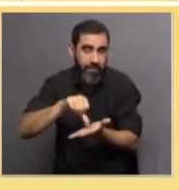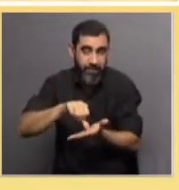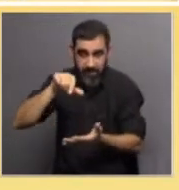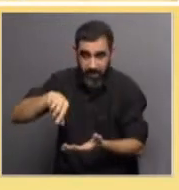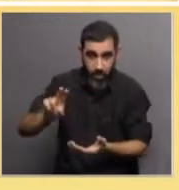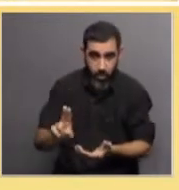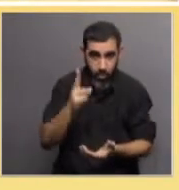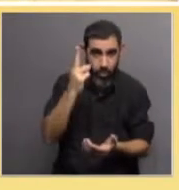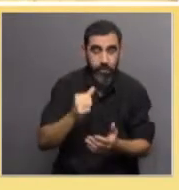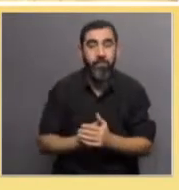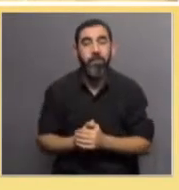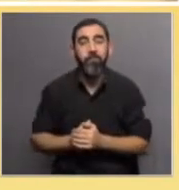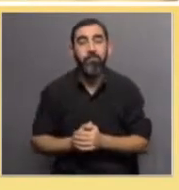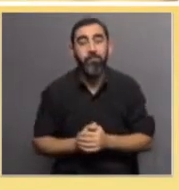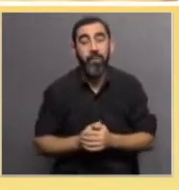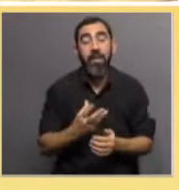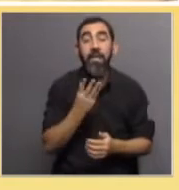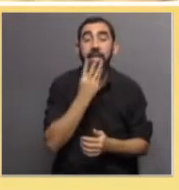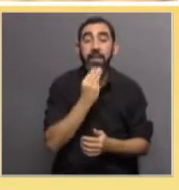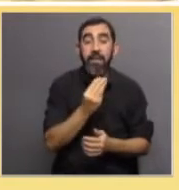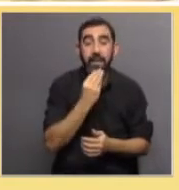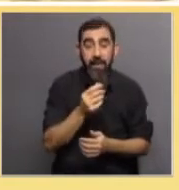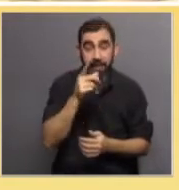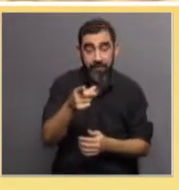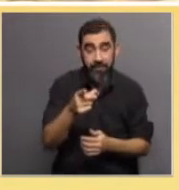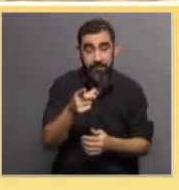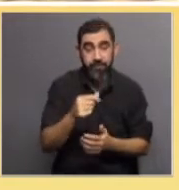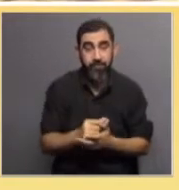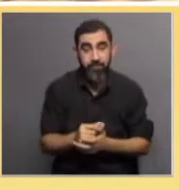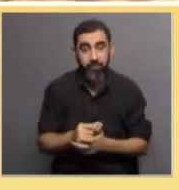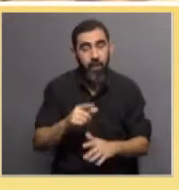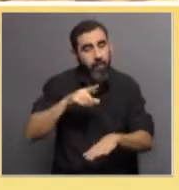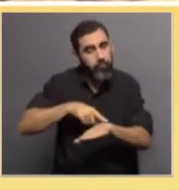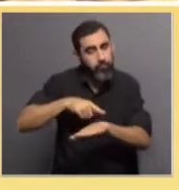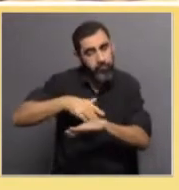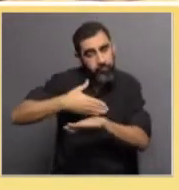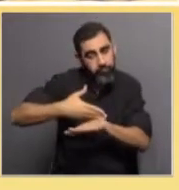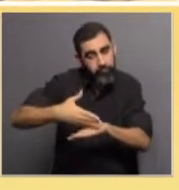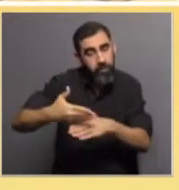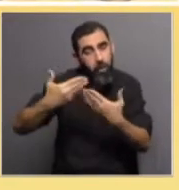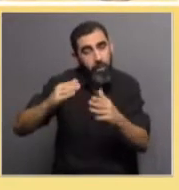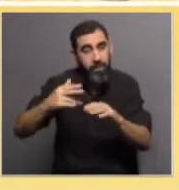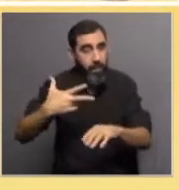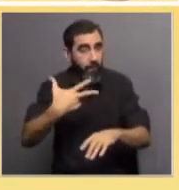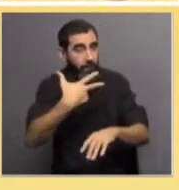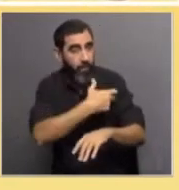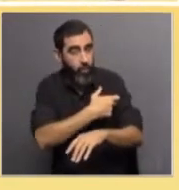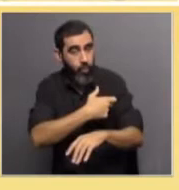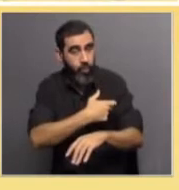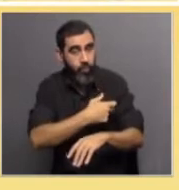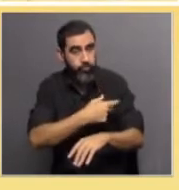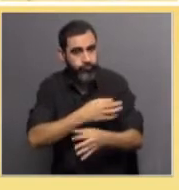lo que nos podíamos esperar. En Israel veíamos como al tiempo de iniciar la campaña de vacunación, que además